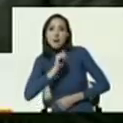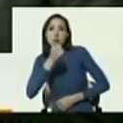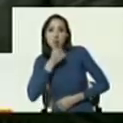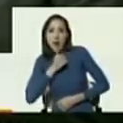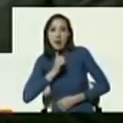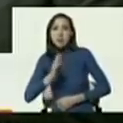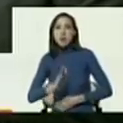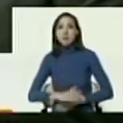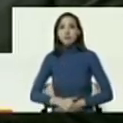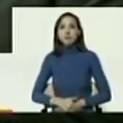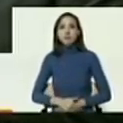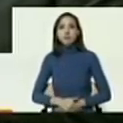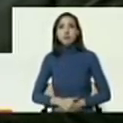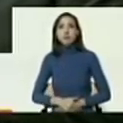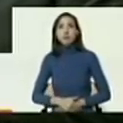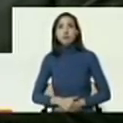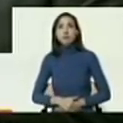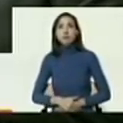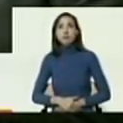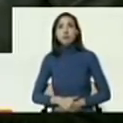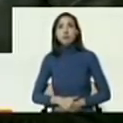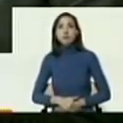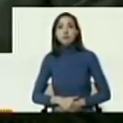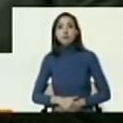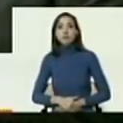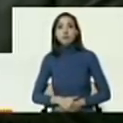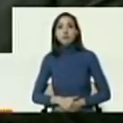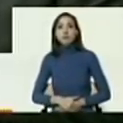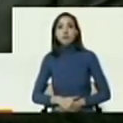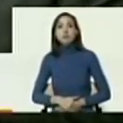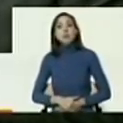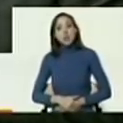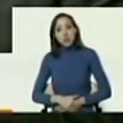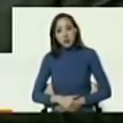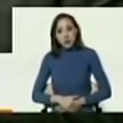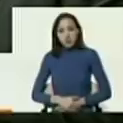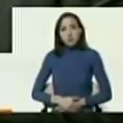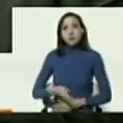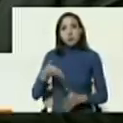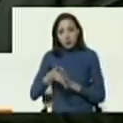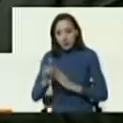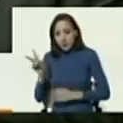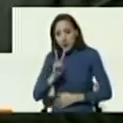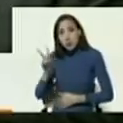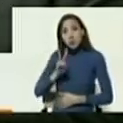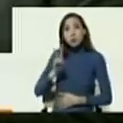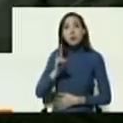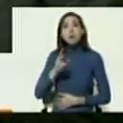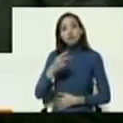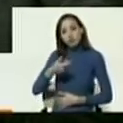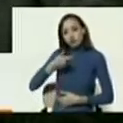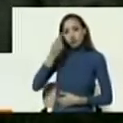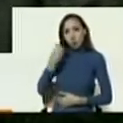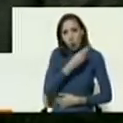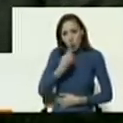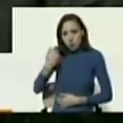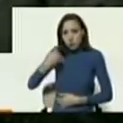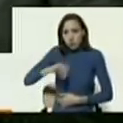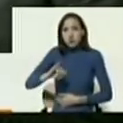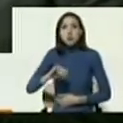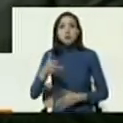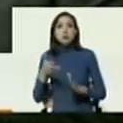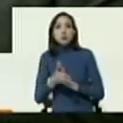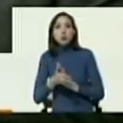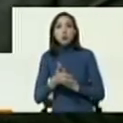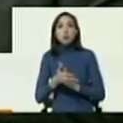hoy, frente a las crecientes tendencias hacia el unilateralismo, Venezuela reitera su firme compromiso con un